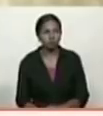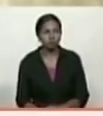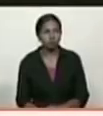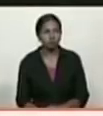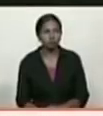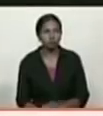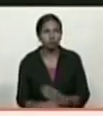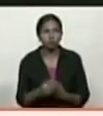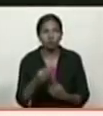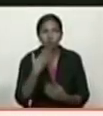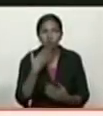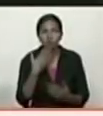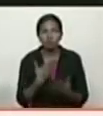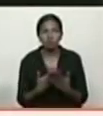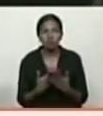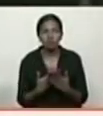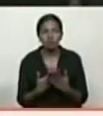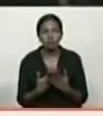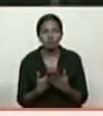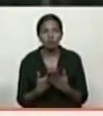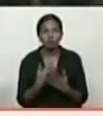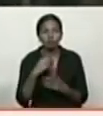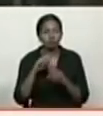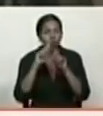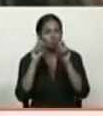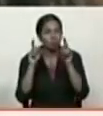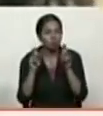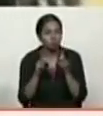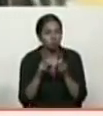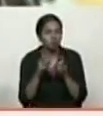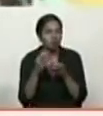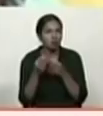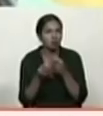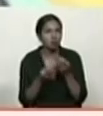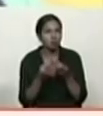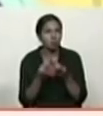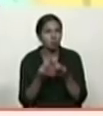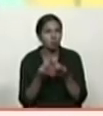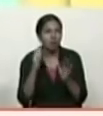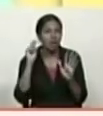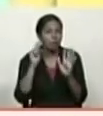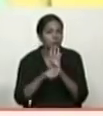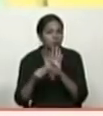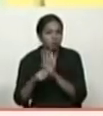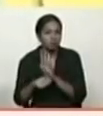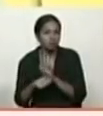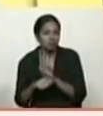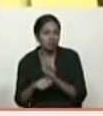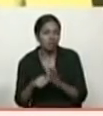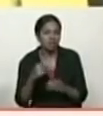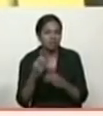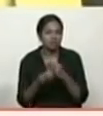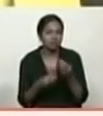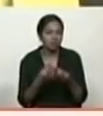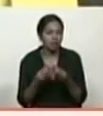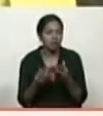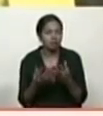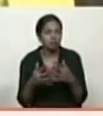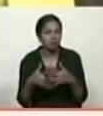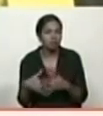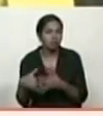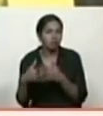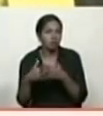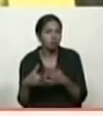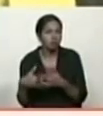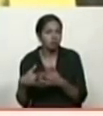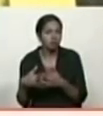Muchas gracias, canciller. Quisiera preguntarle sobre las sanciones más recientes de parte del Departamento de Tesoro